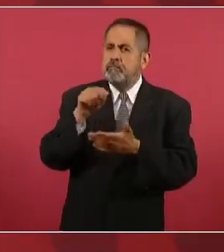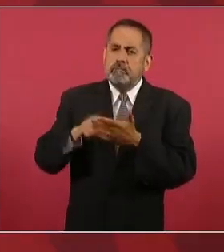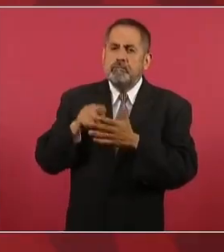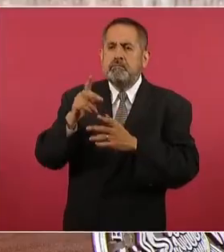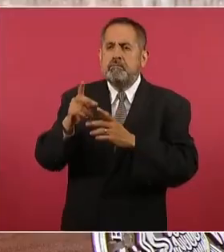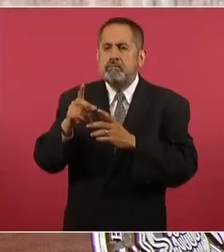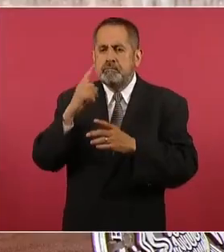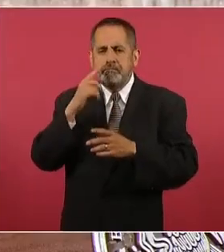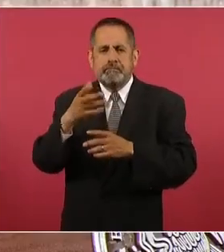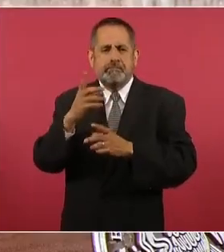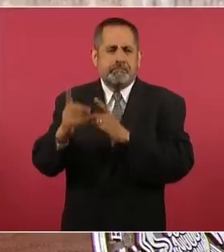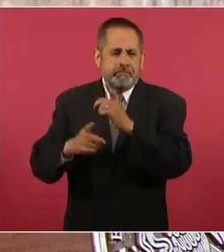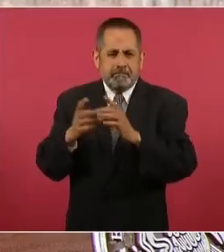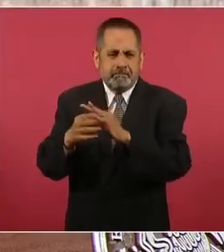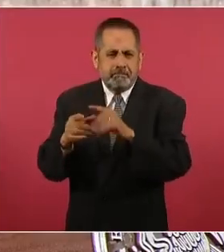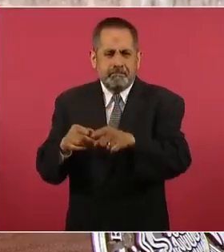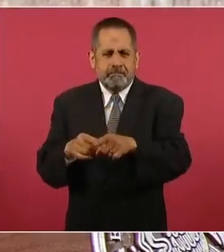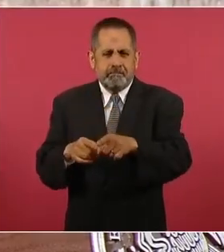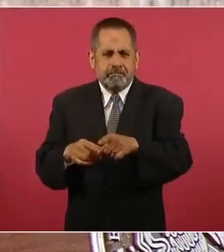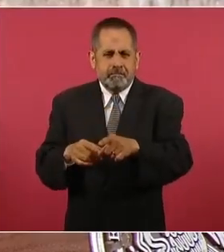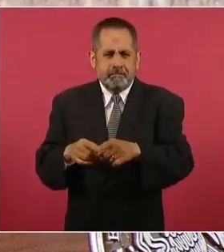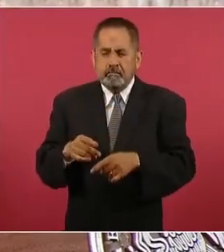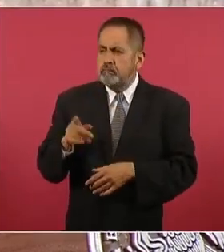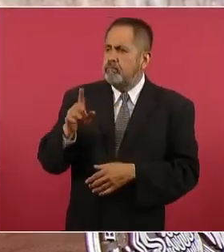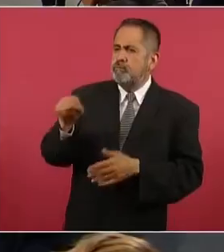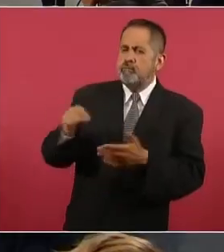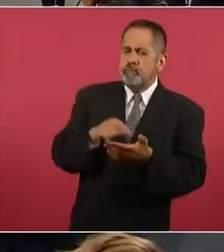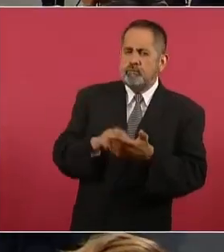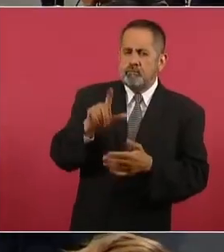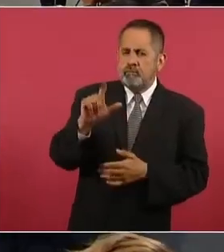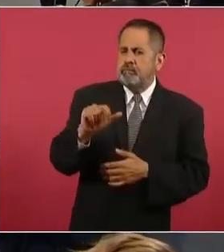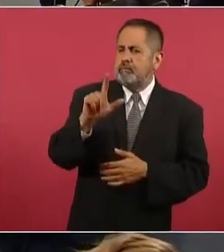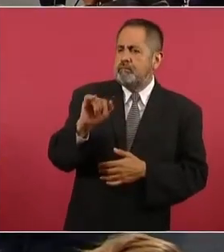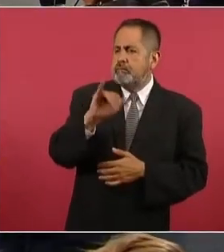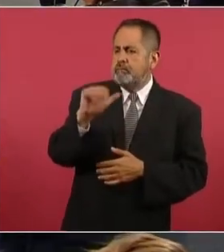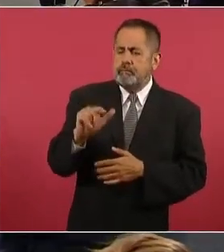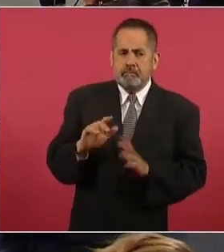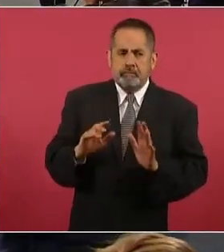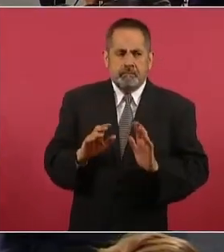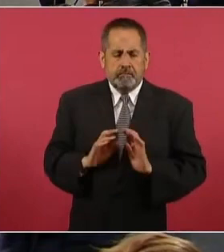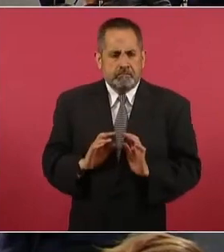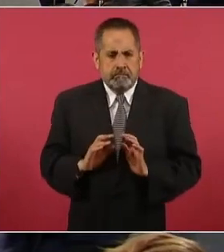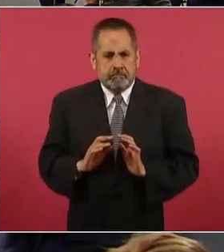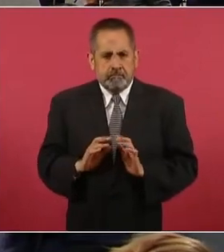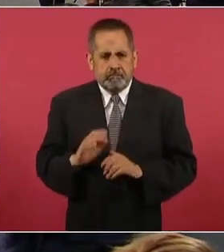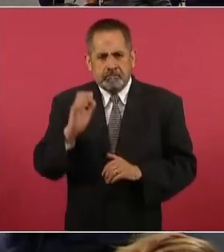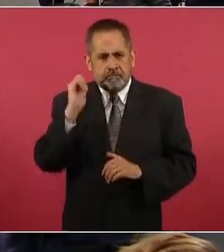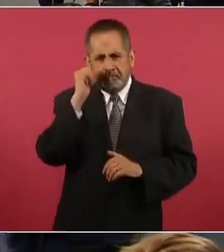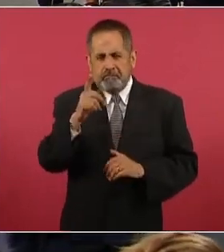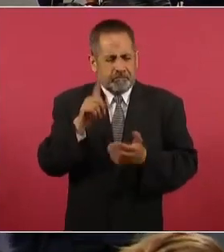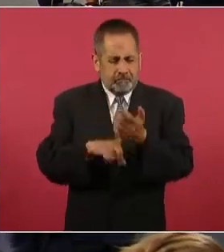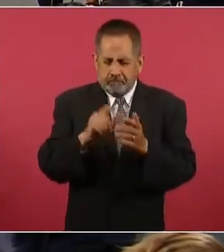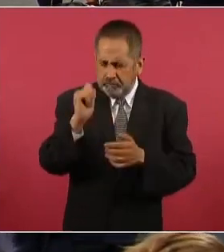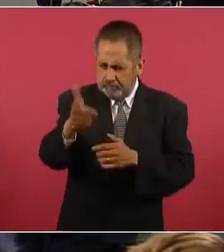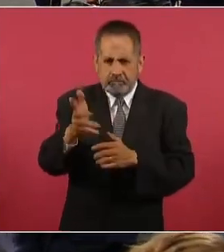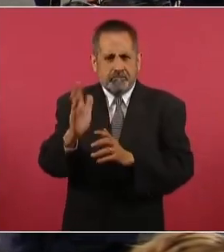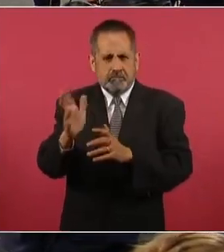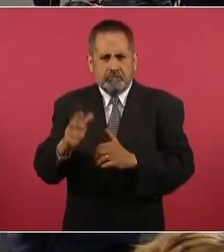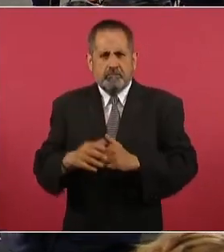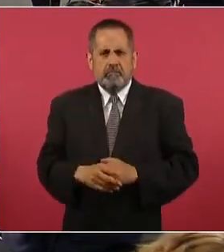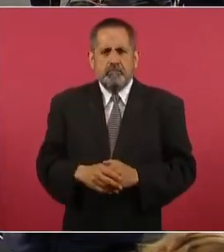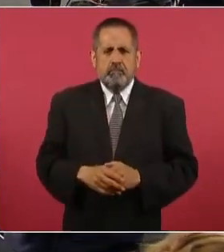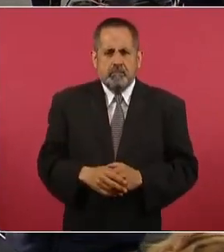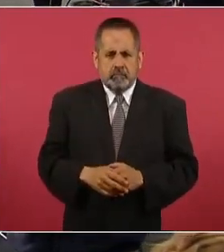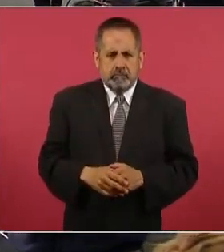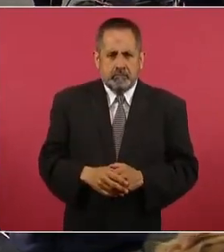deportivos, alguna… En la Lija. Sí, sí, alguna acción se llevó a cabo. Gracias,